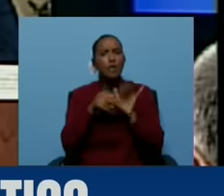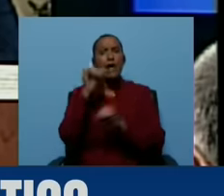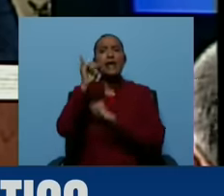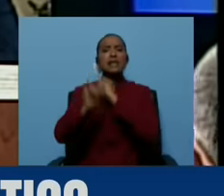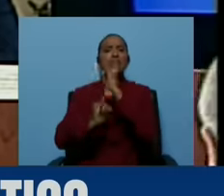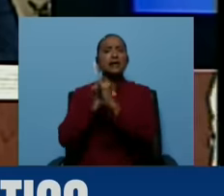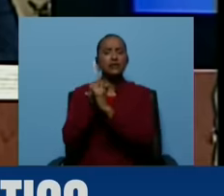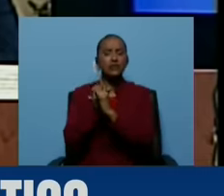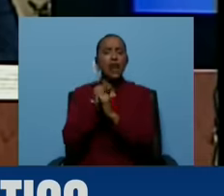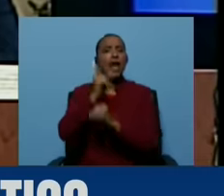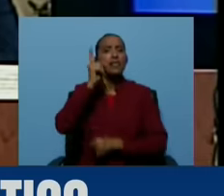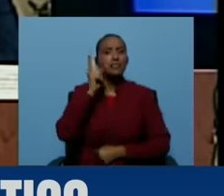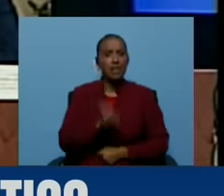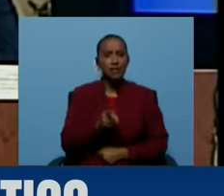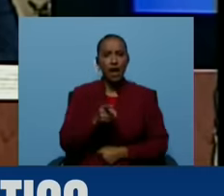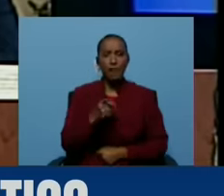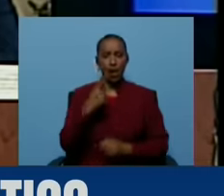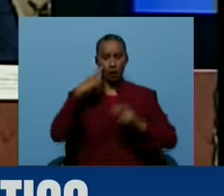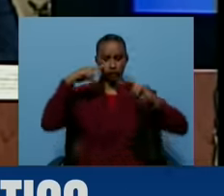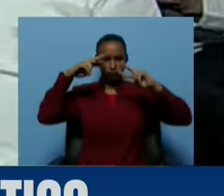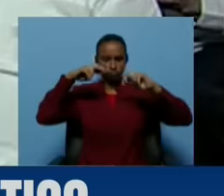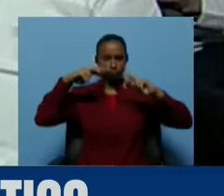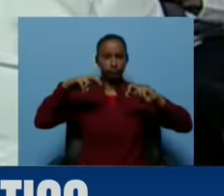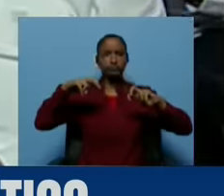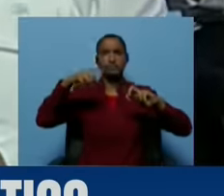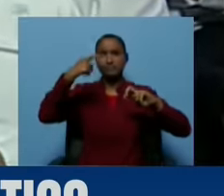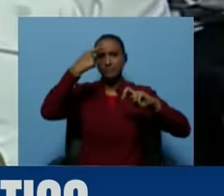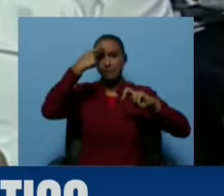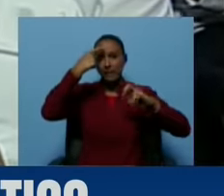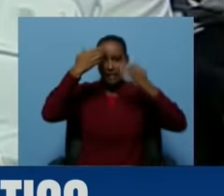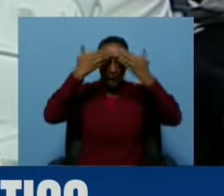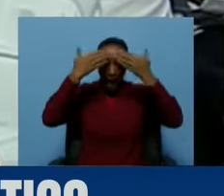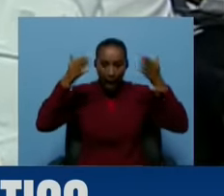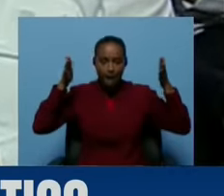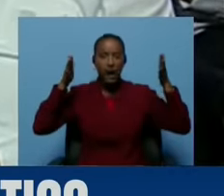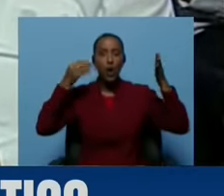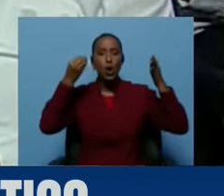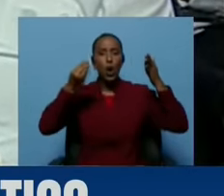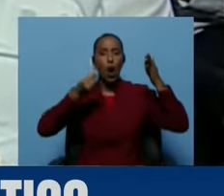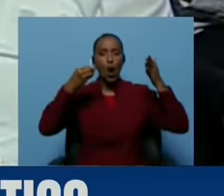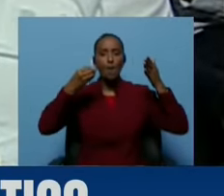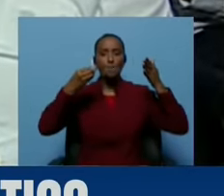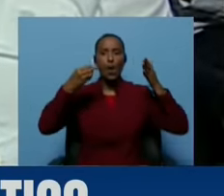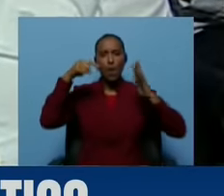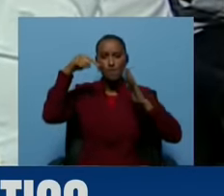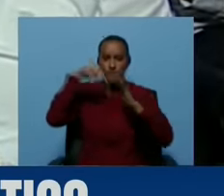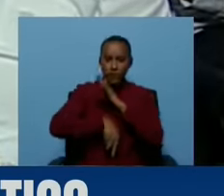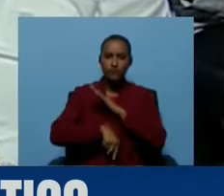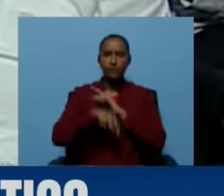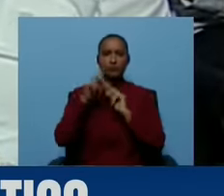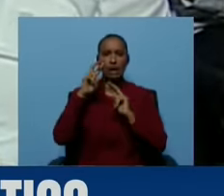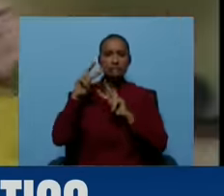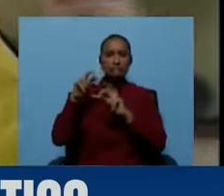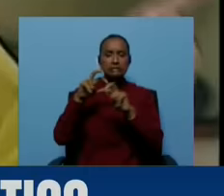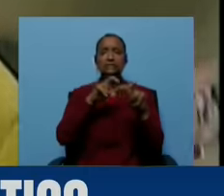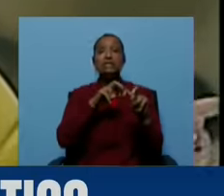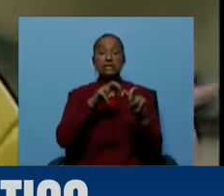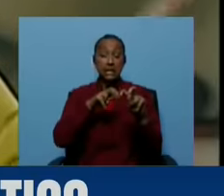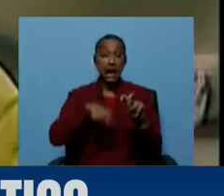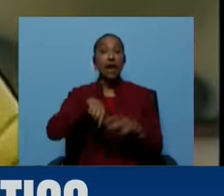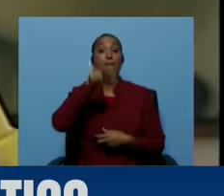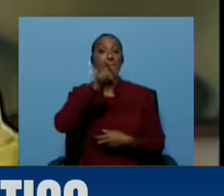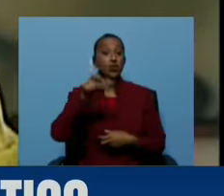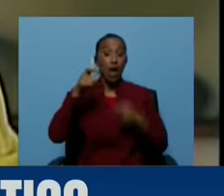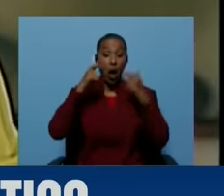de reflexión profunda de las graves amenazas que vive la humanidad. No